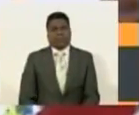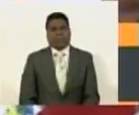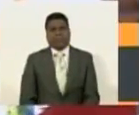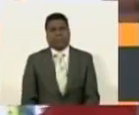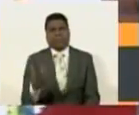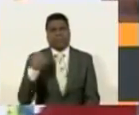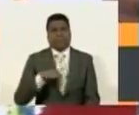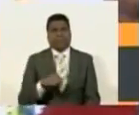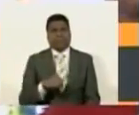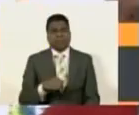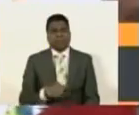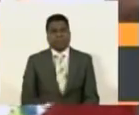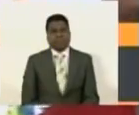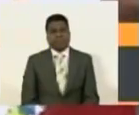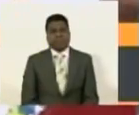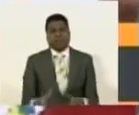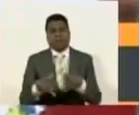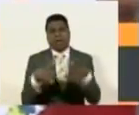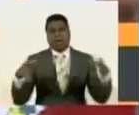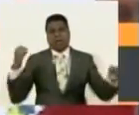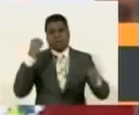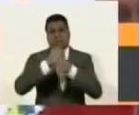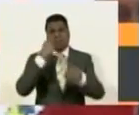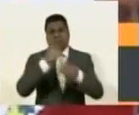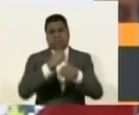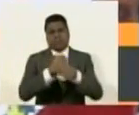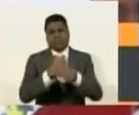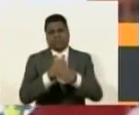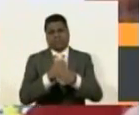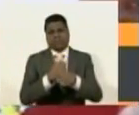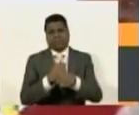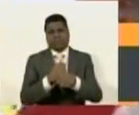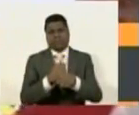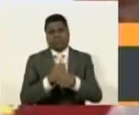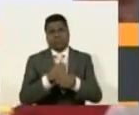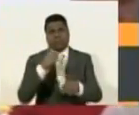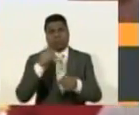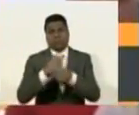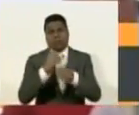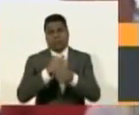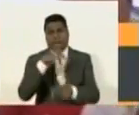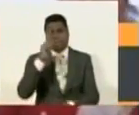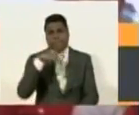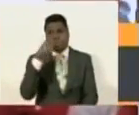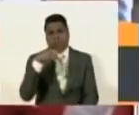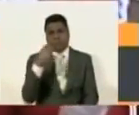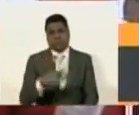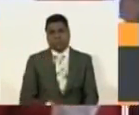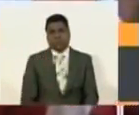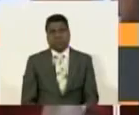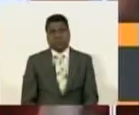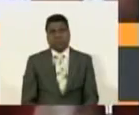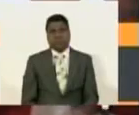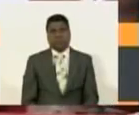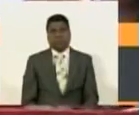Tenemos por delante una gran tarea, y es una tarea política, quizás de las